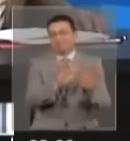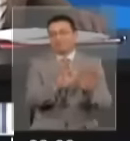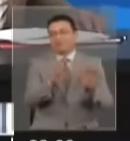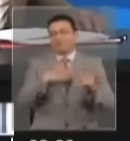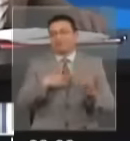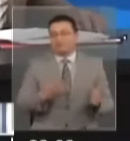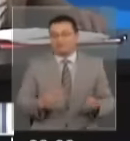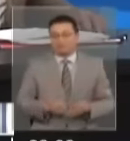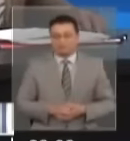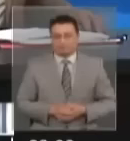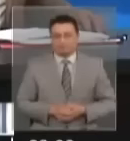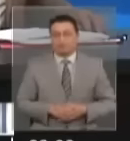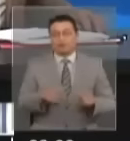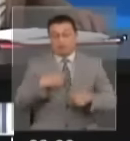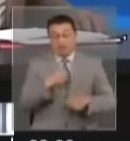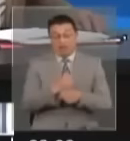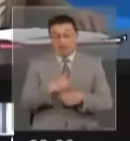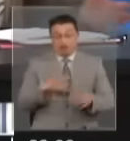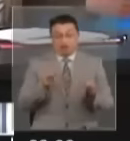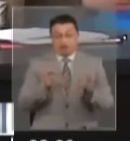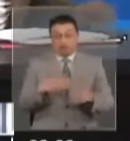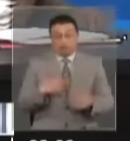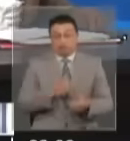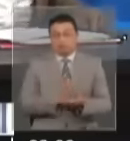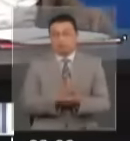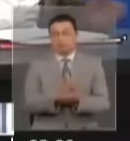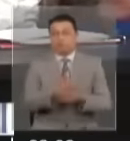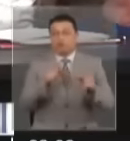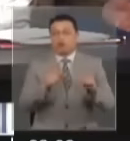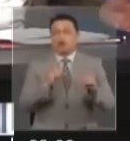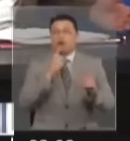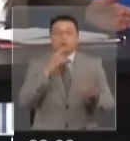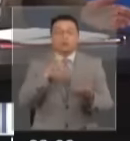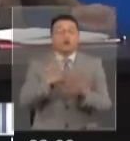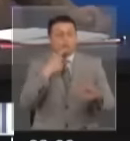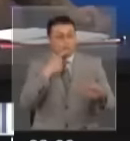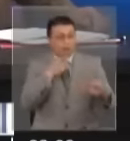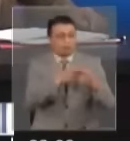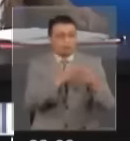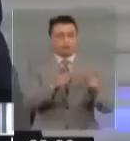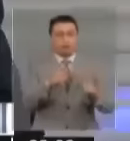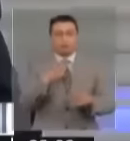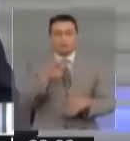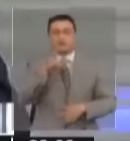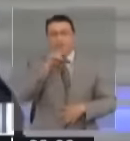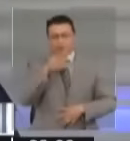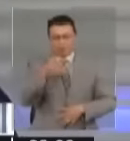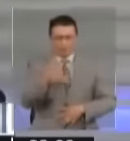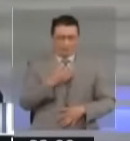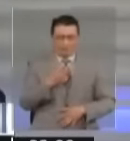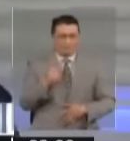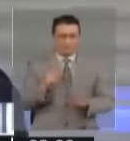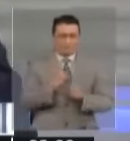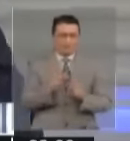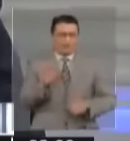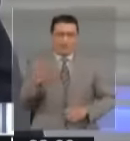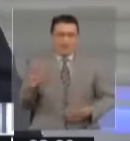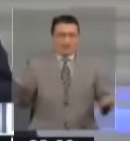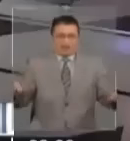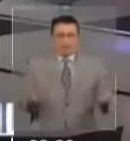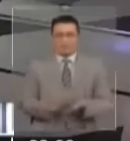trabajo. Es mi trabajo y no quiero empezar con descalificaciones. No, pero si no es discusión. Qué absurdo lo que me estás diciendo. Pero decir, yo